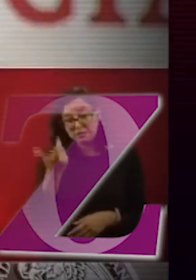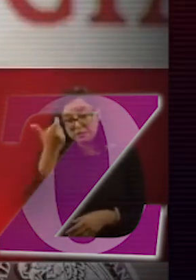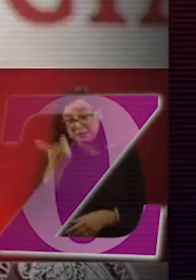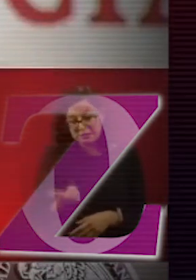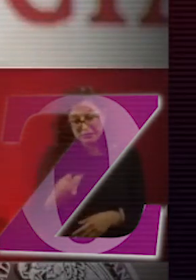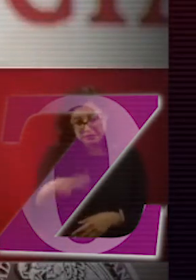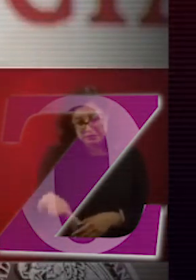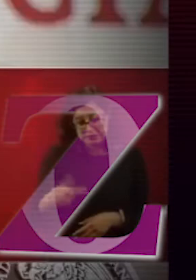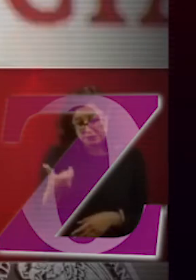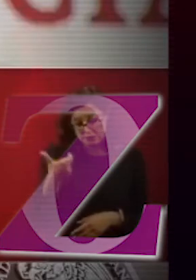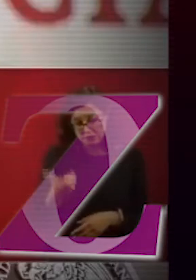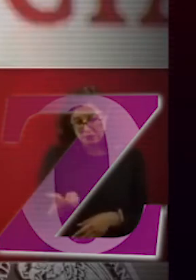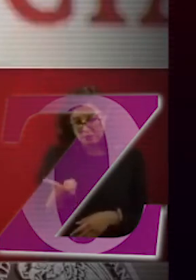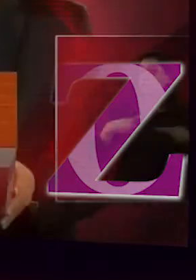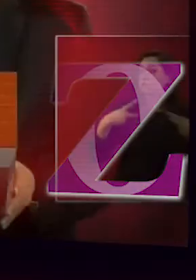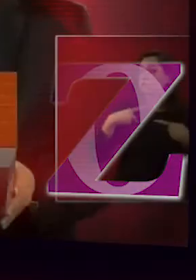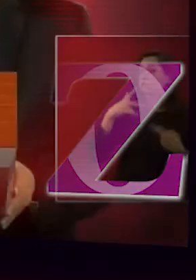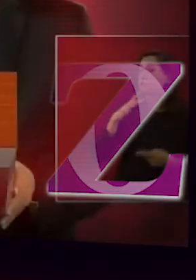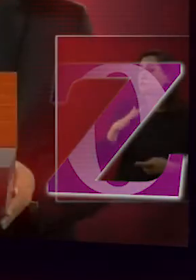pesos.